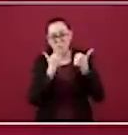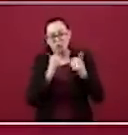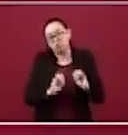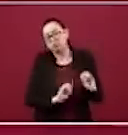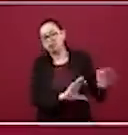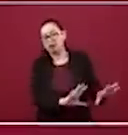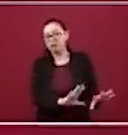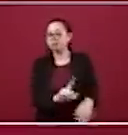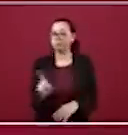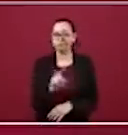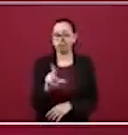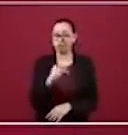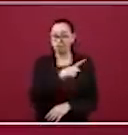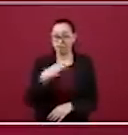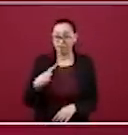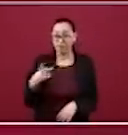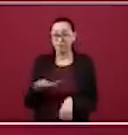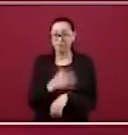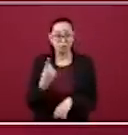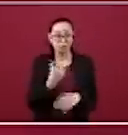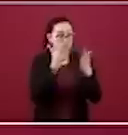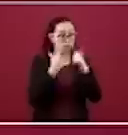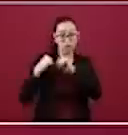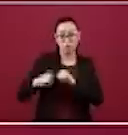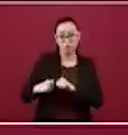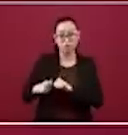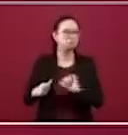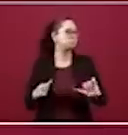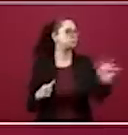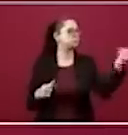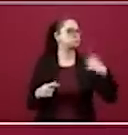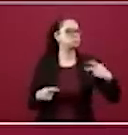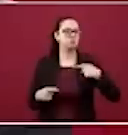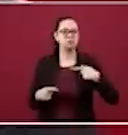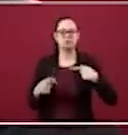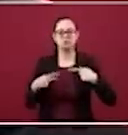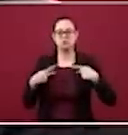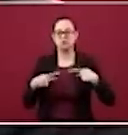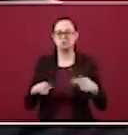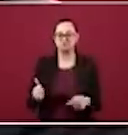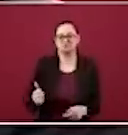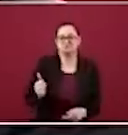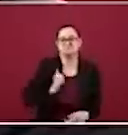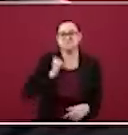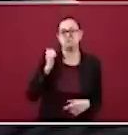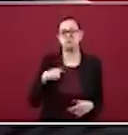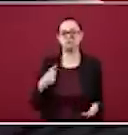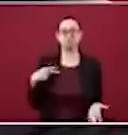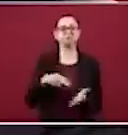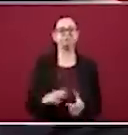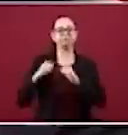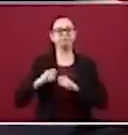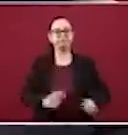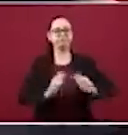hay vacíos se llenan por otros. Nosotros no vamos a dejar ninguna parte